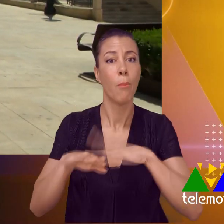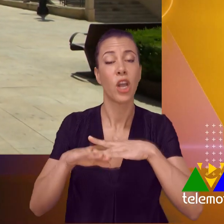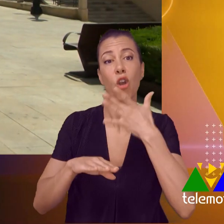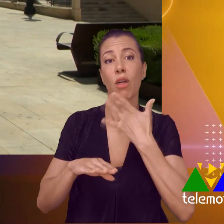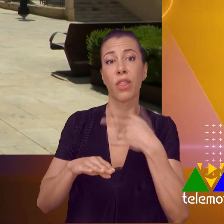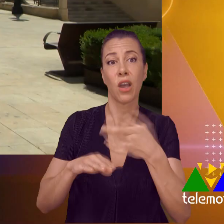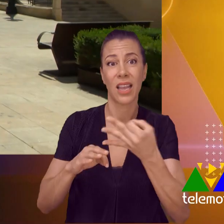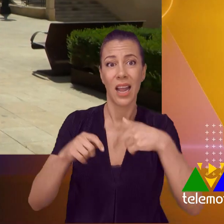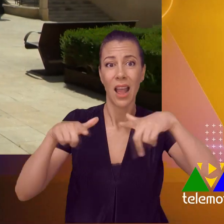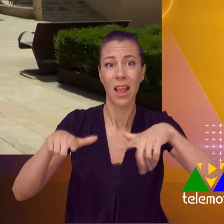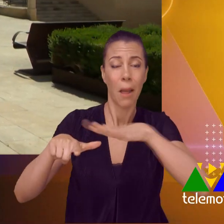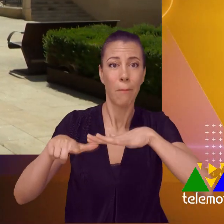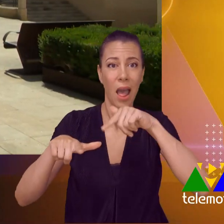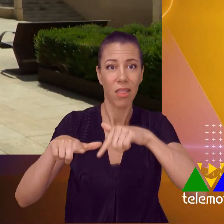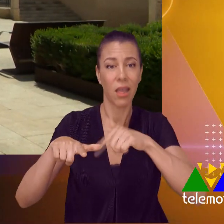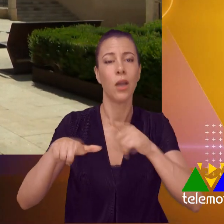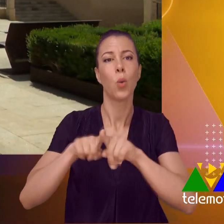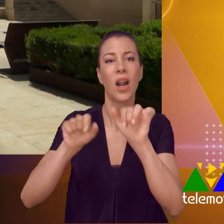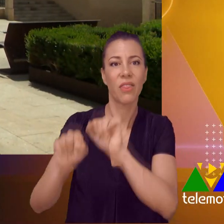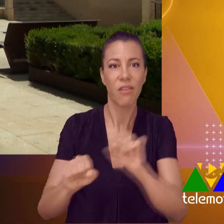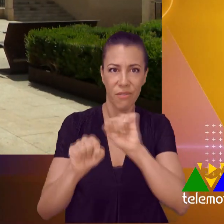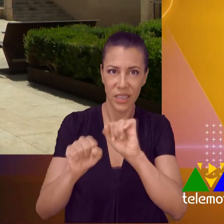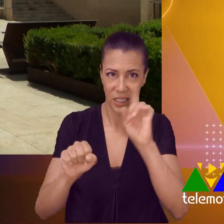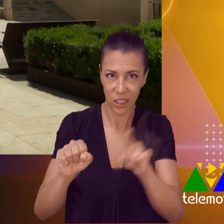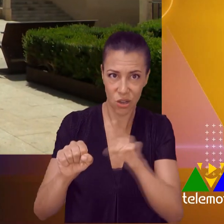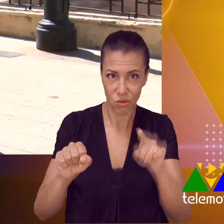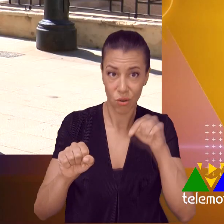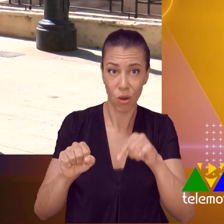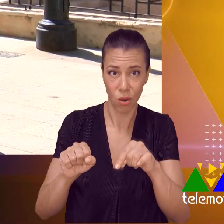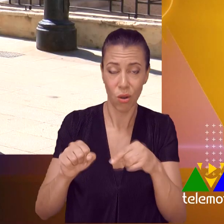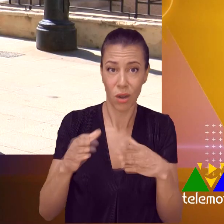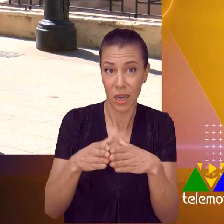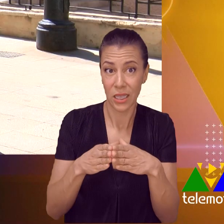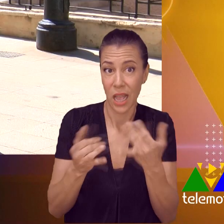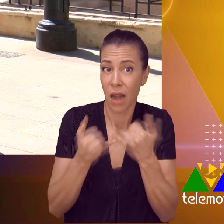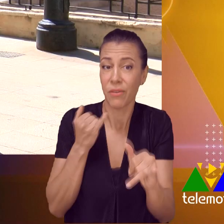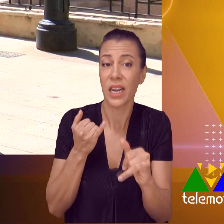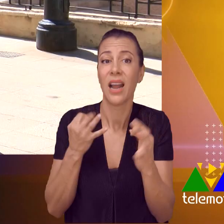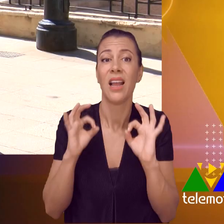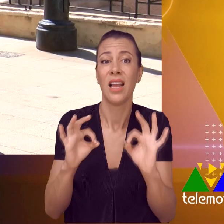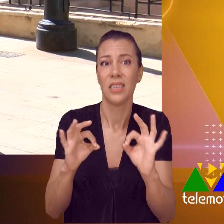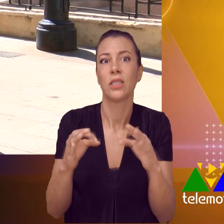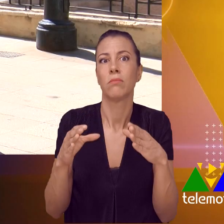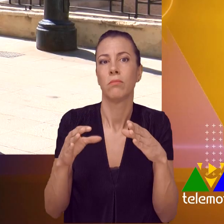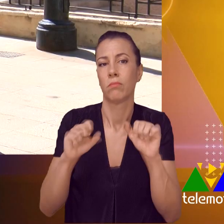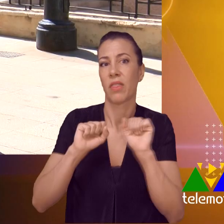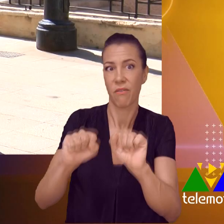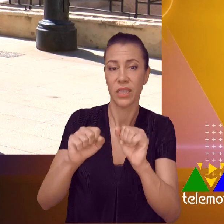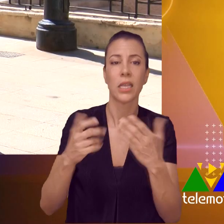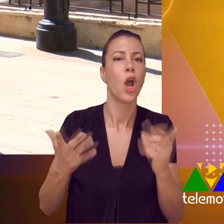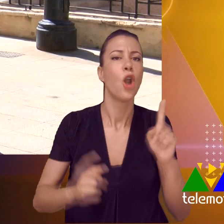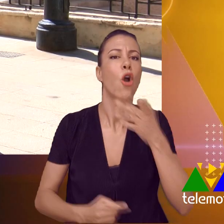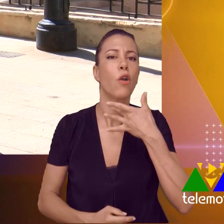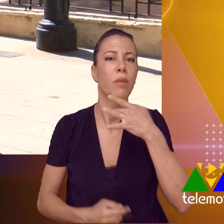toque defensivo que decíamos que tenía, lógicamente, esta fortaleza, esta iglesia. Al final era una fortaleza de aquí el patio de armas, no el que